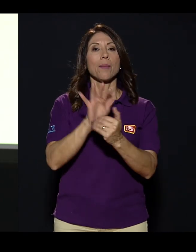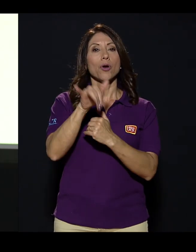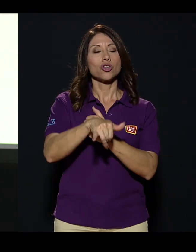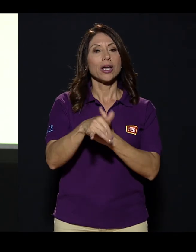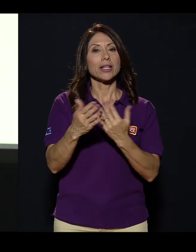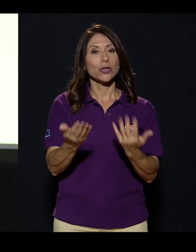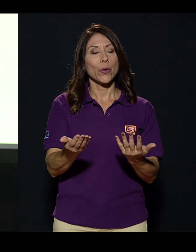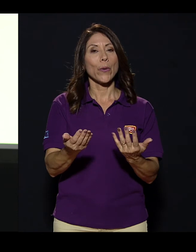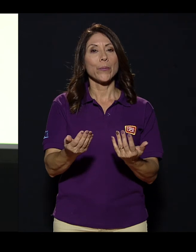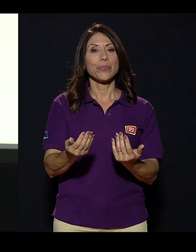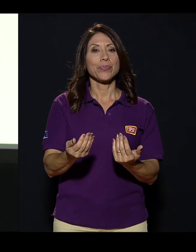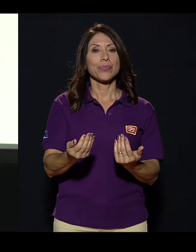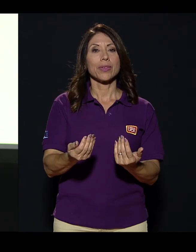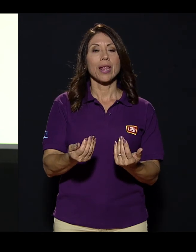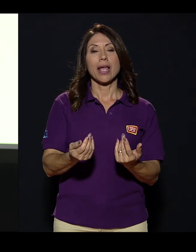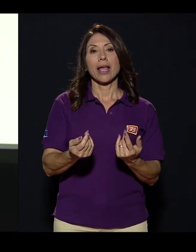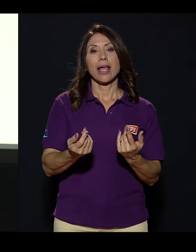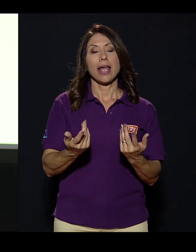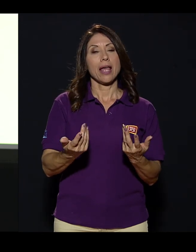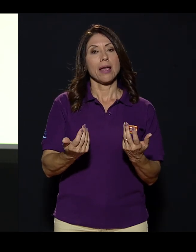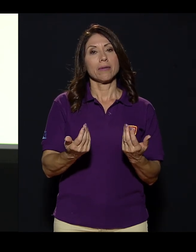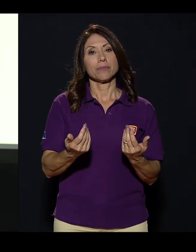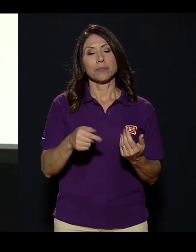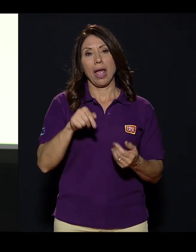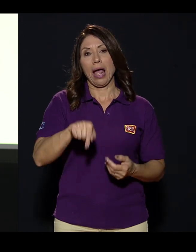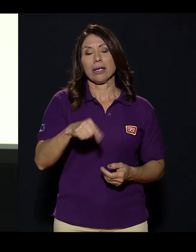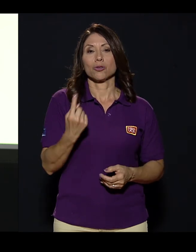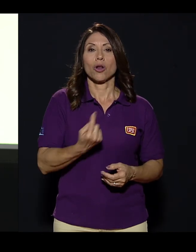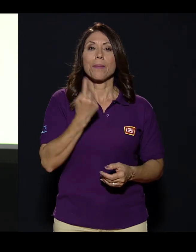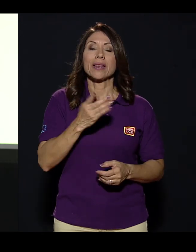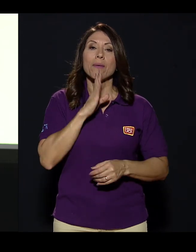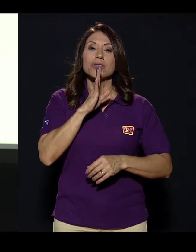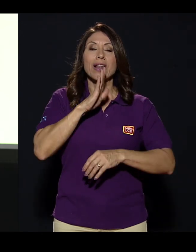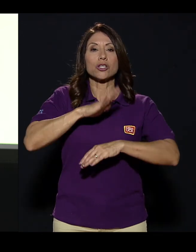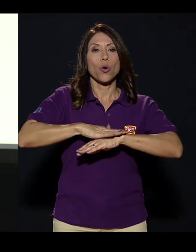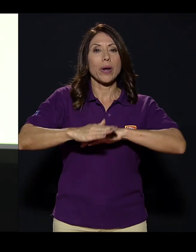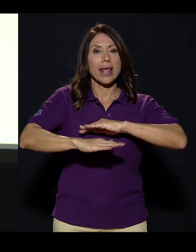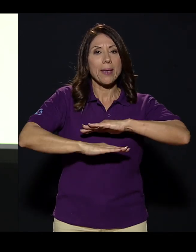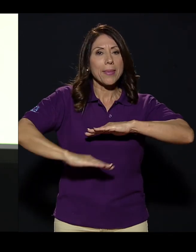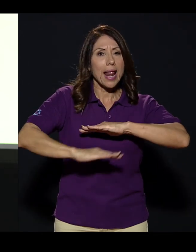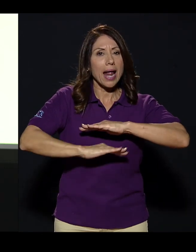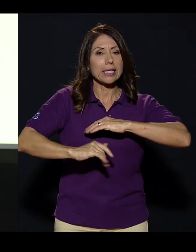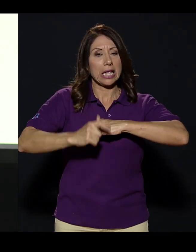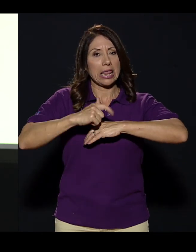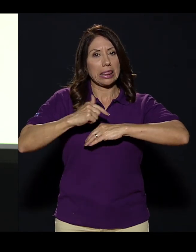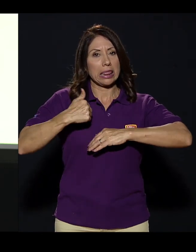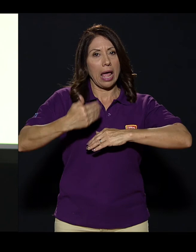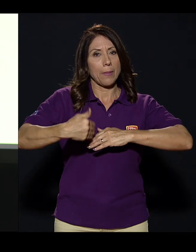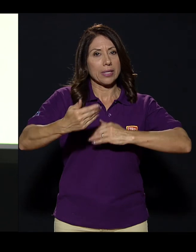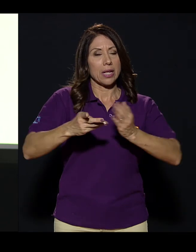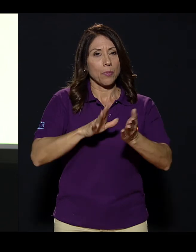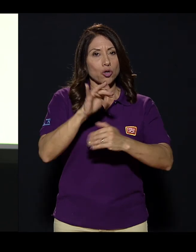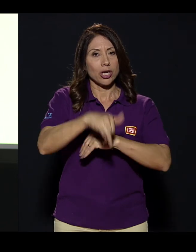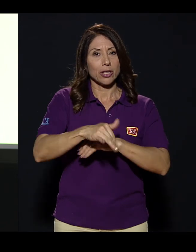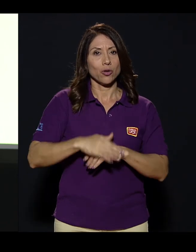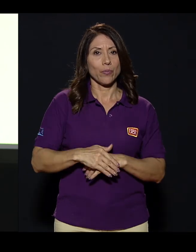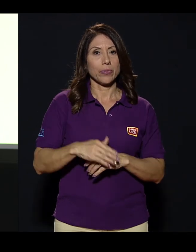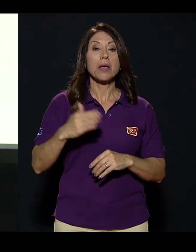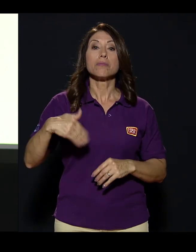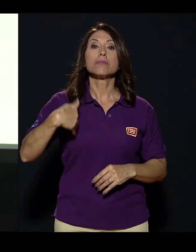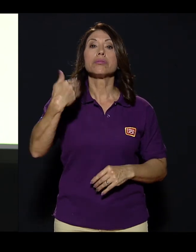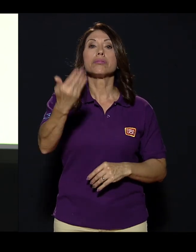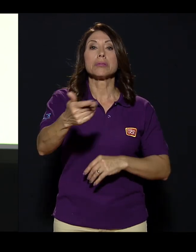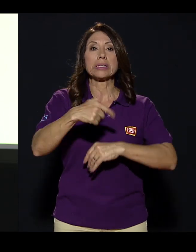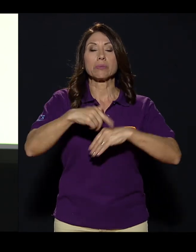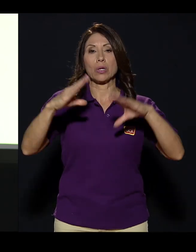proyecto. Posteriormente, en la tarde vamos a tener un taller. La idea es en el taller ayudarlos a que puedan hacer un